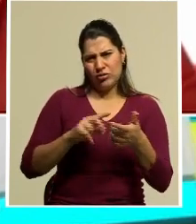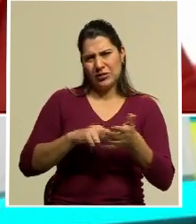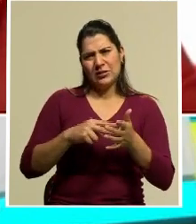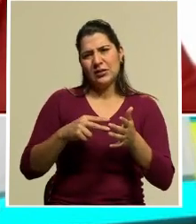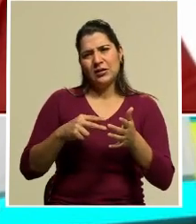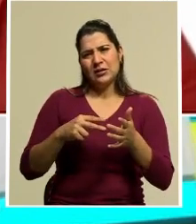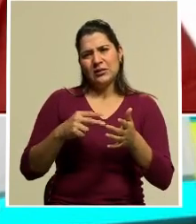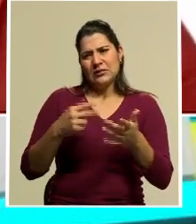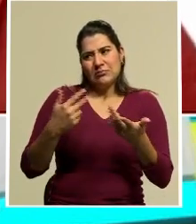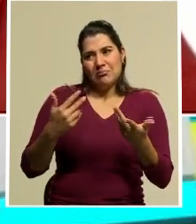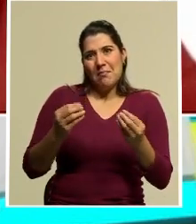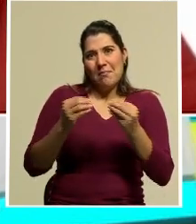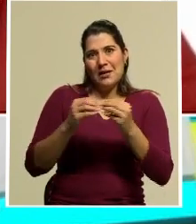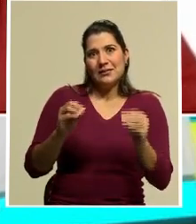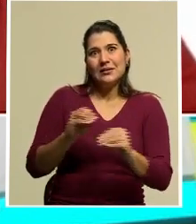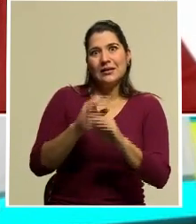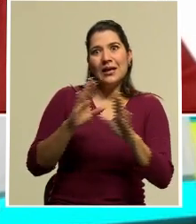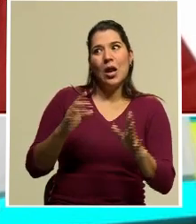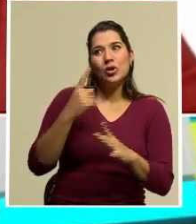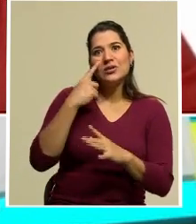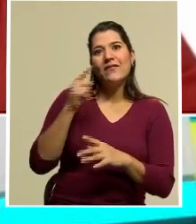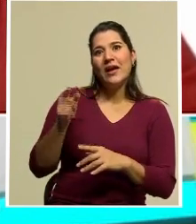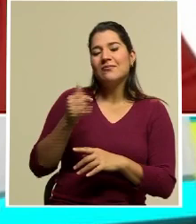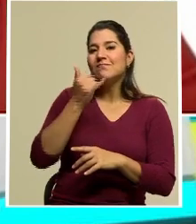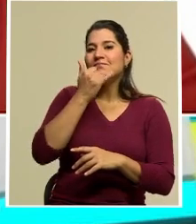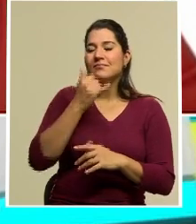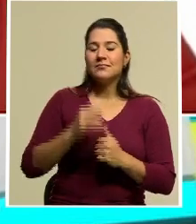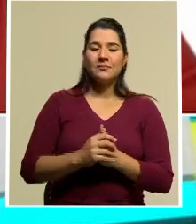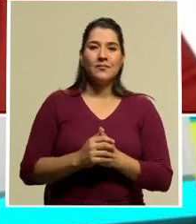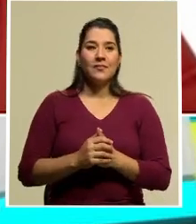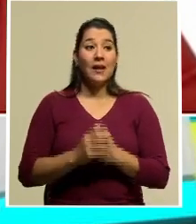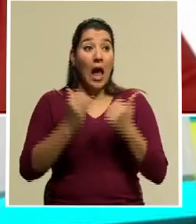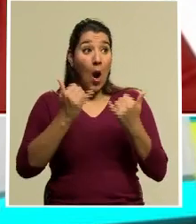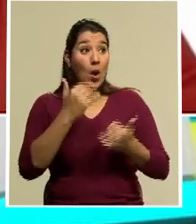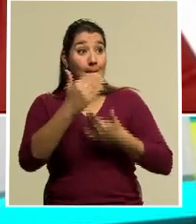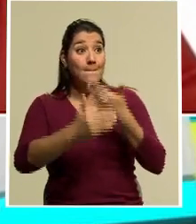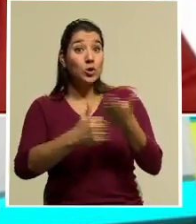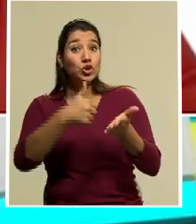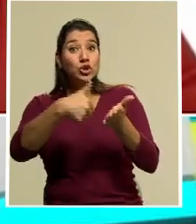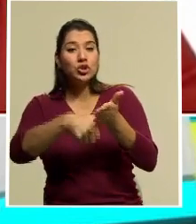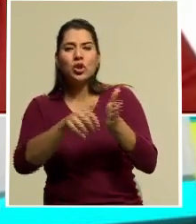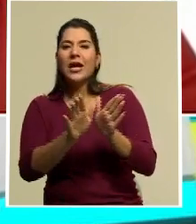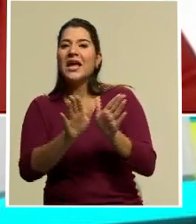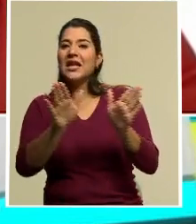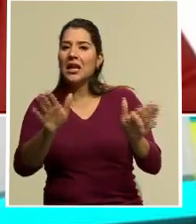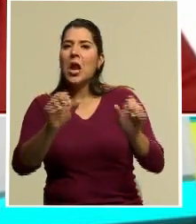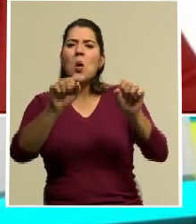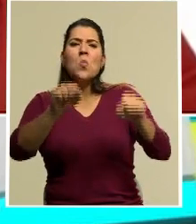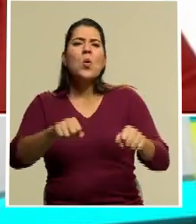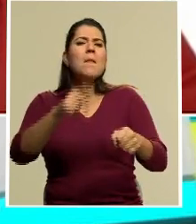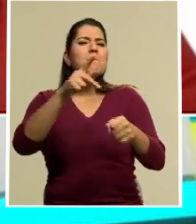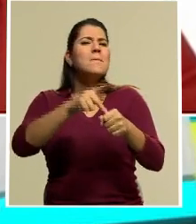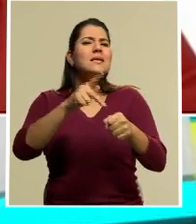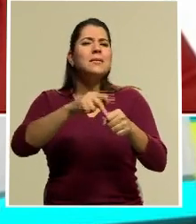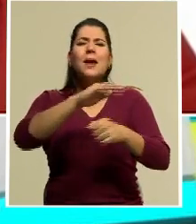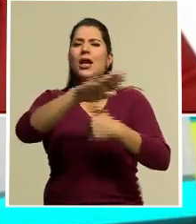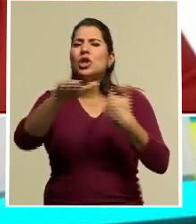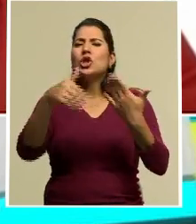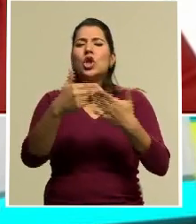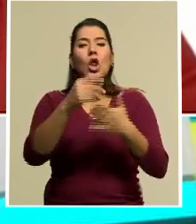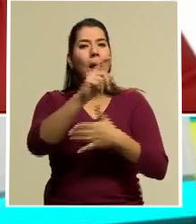el error que había cometido. Doña Linet, esta elección es abierta y pueden participar todas las personas